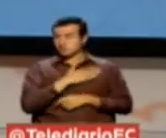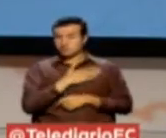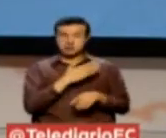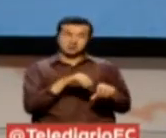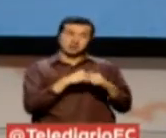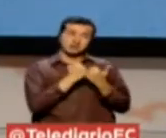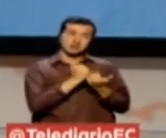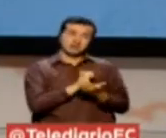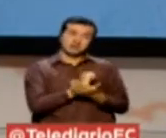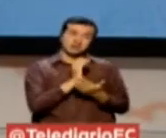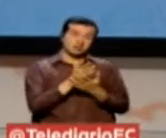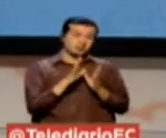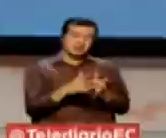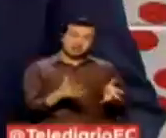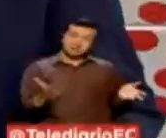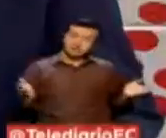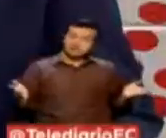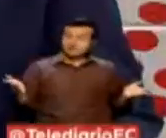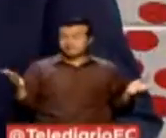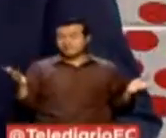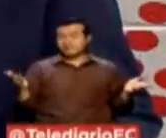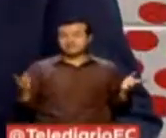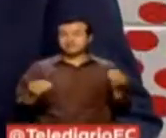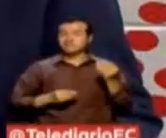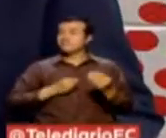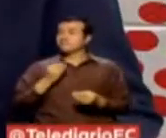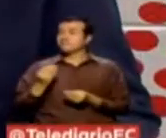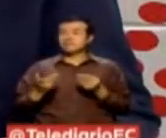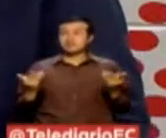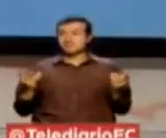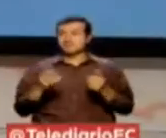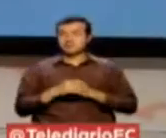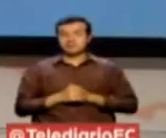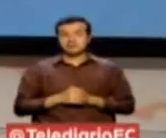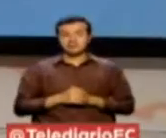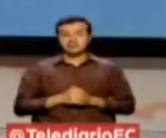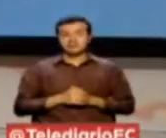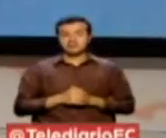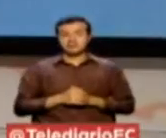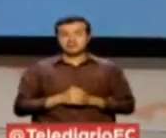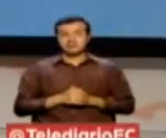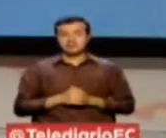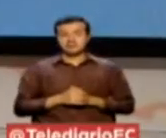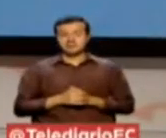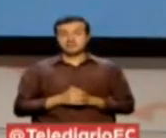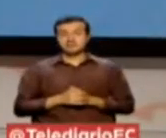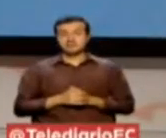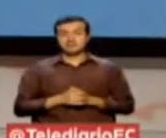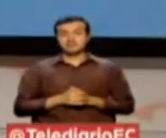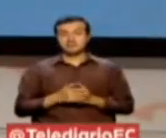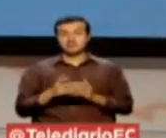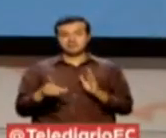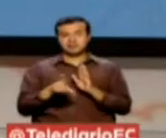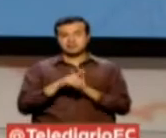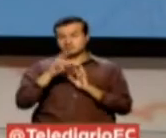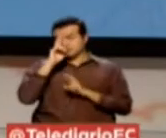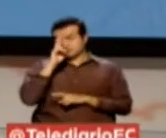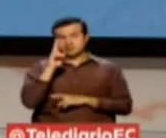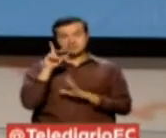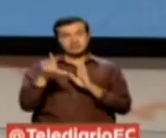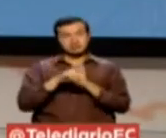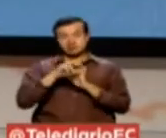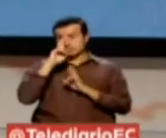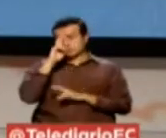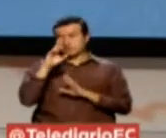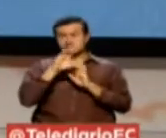en la Asamblea, ¿no? Entonces, ¿cuál sería la salida? La salida sería cumplir la ley, cumplir